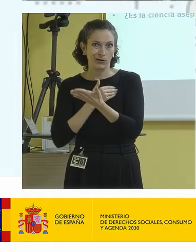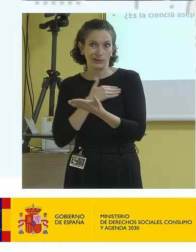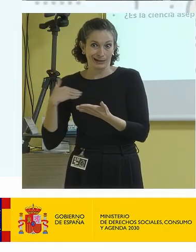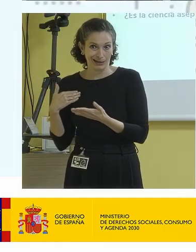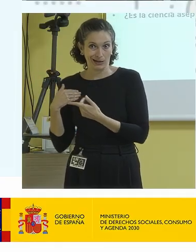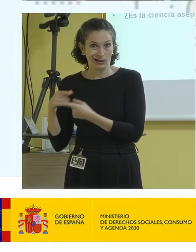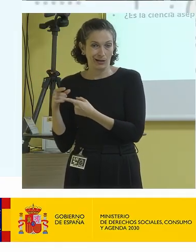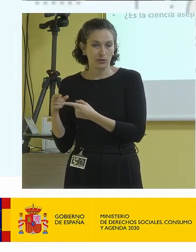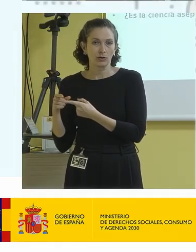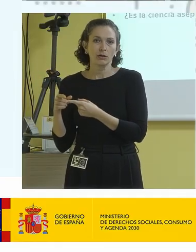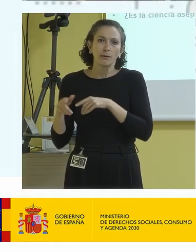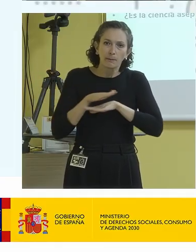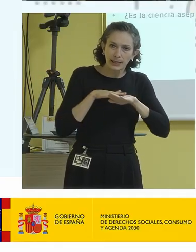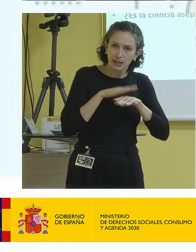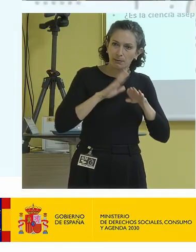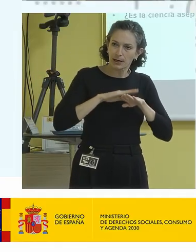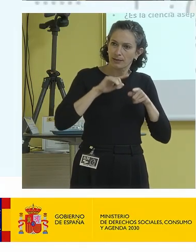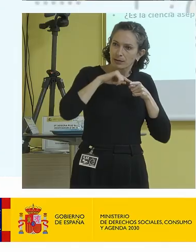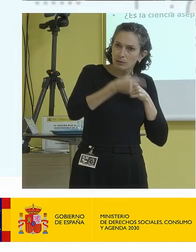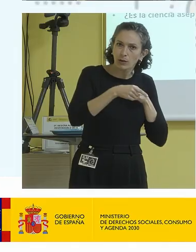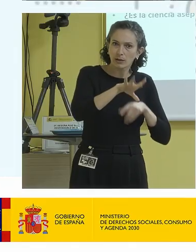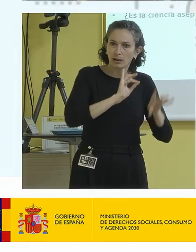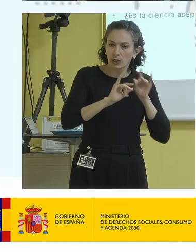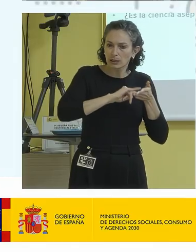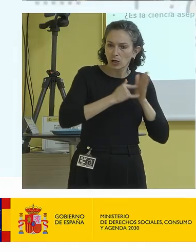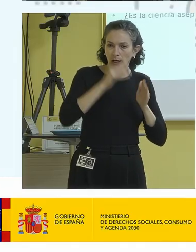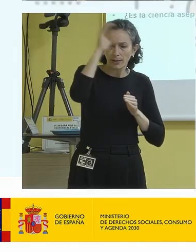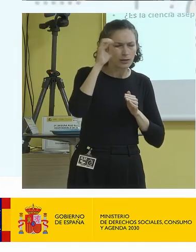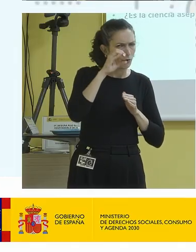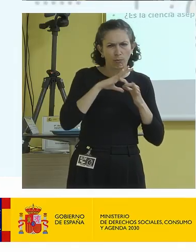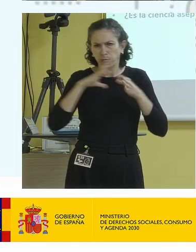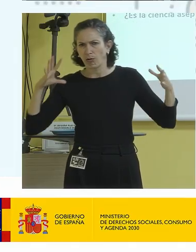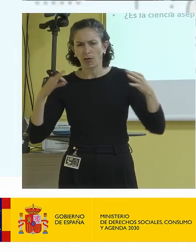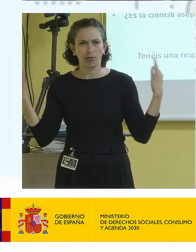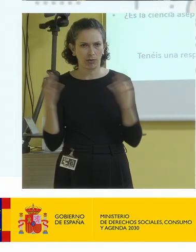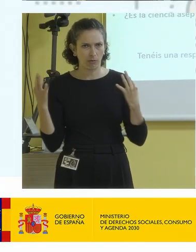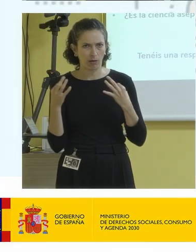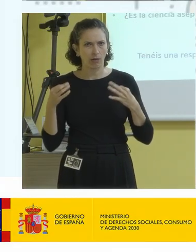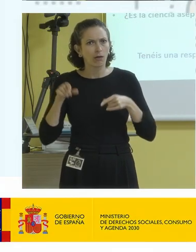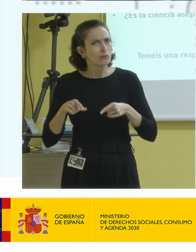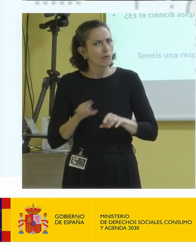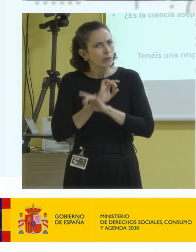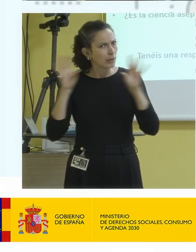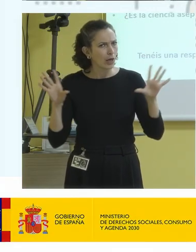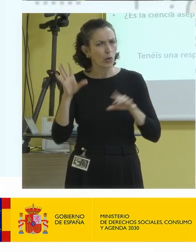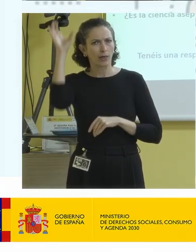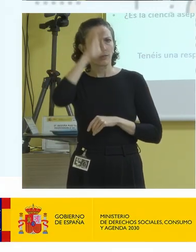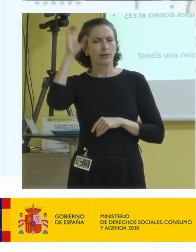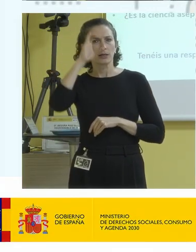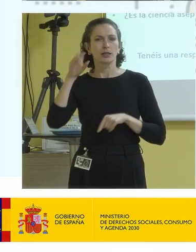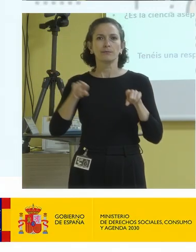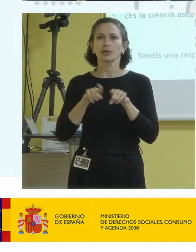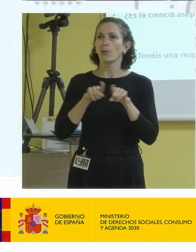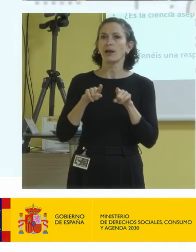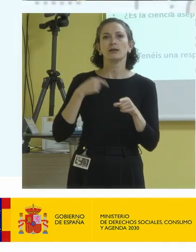ser la base de la toma de decisiones tecnológicas o científicas. Y eso hay que ponerlo de manifiesto, dejando claro que la ciencia no es aséptica.